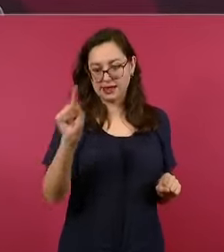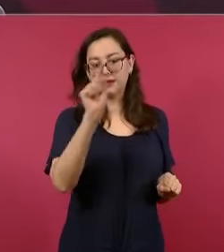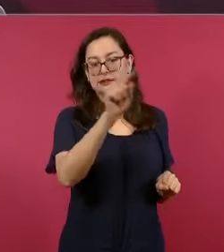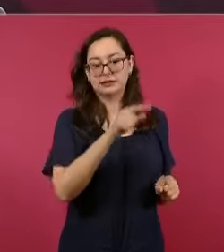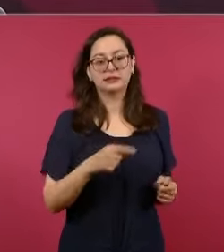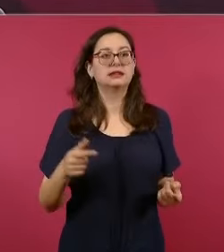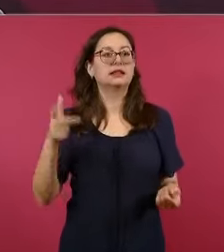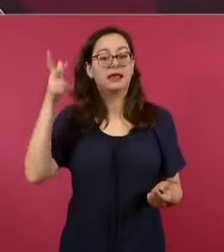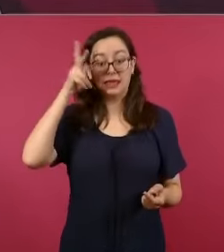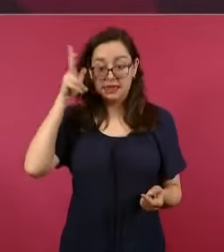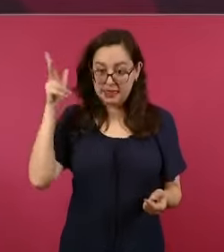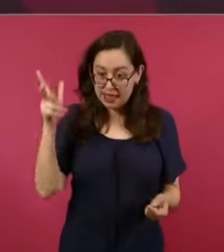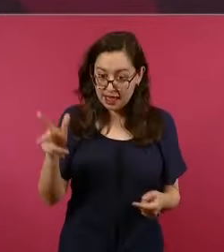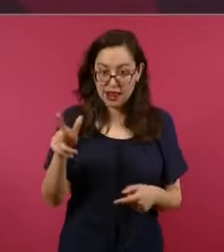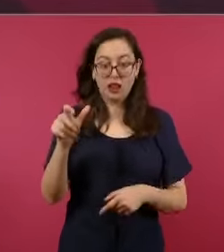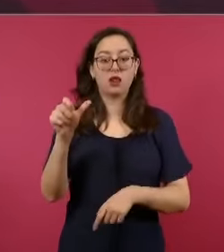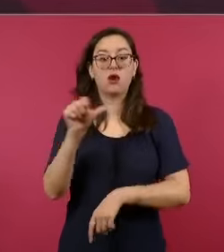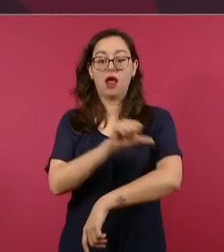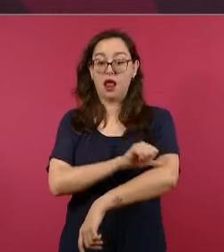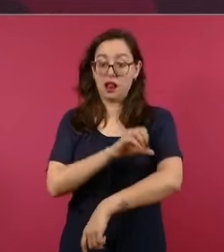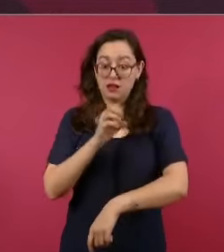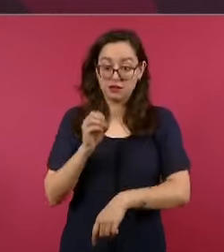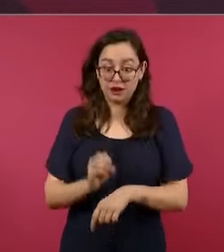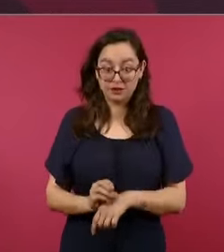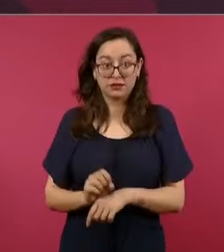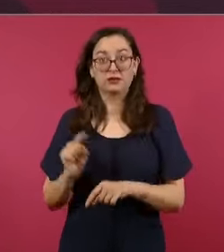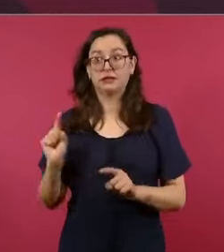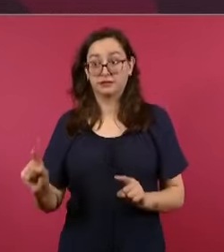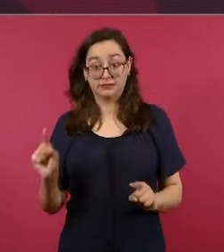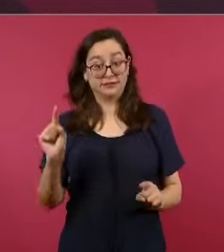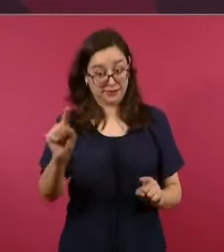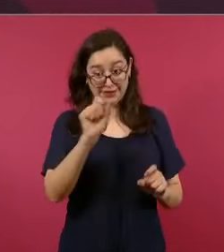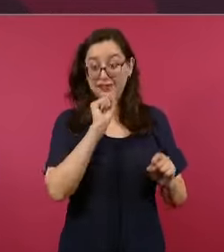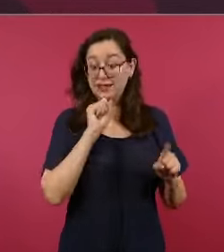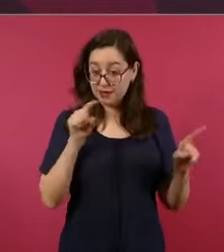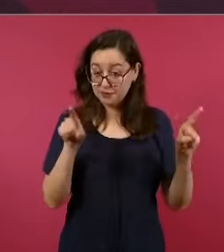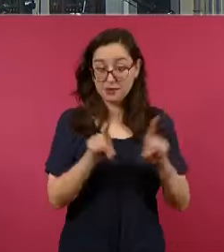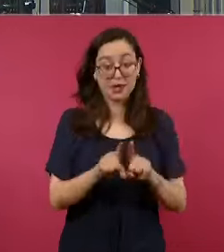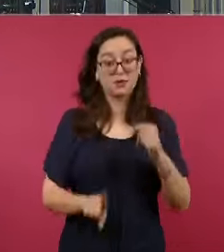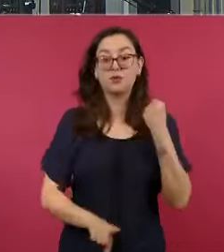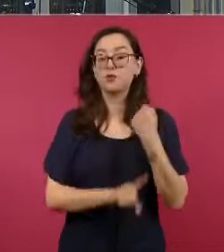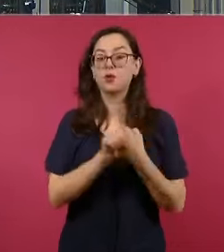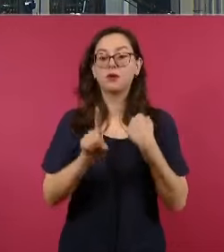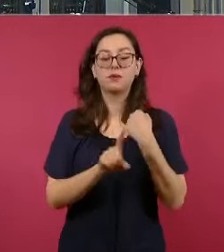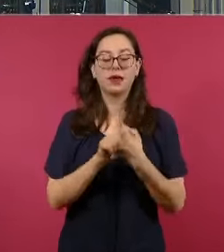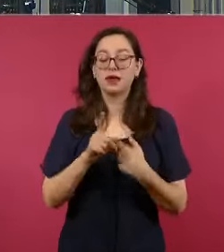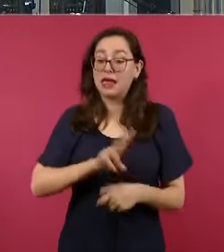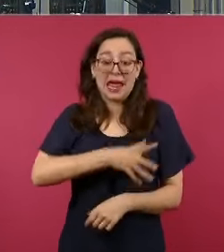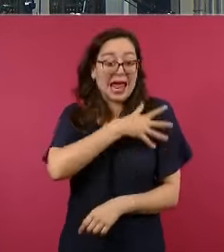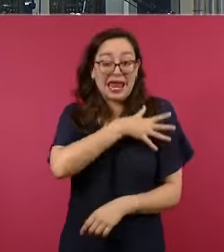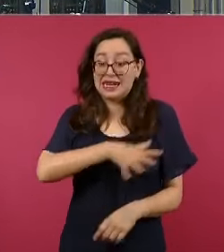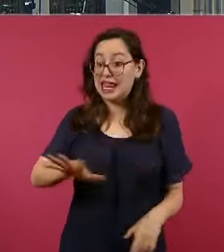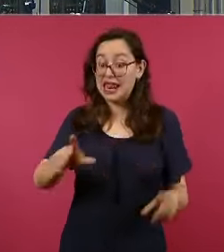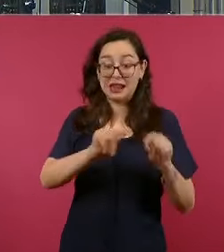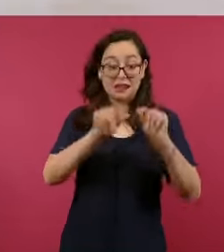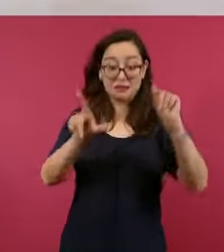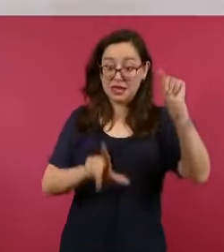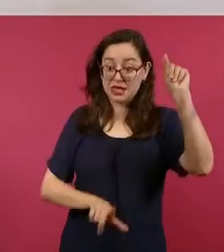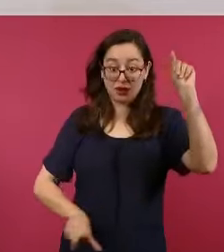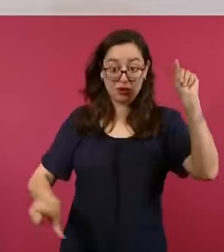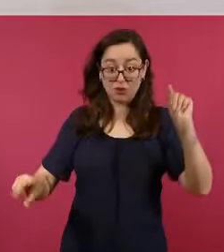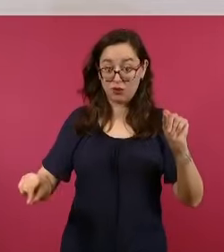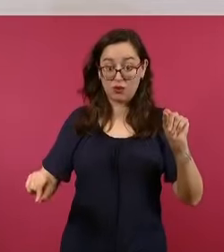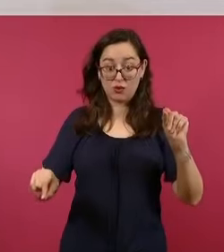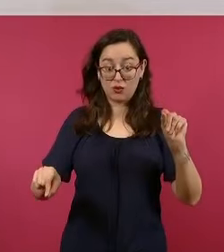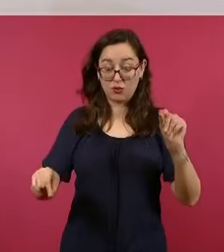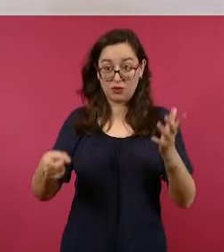Obregón y etcétera etcétera etcétera etcétera etcétera Pero pero es el país nada más hacer